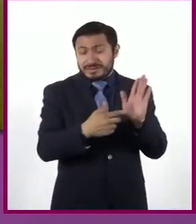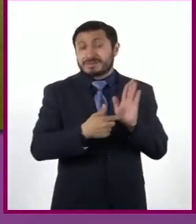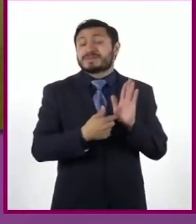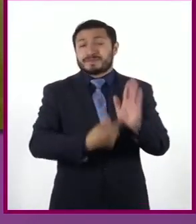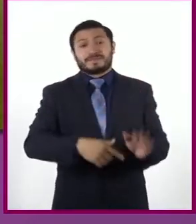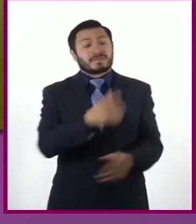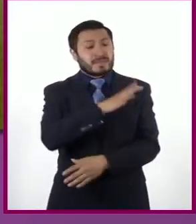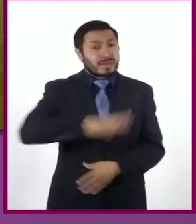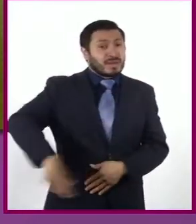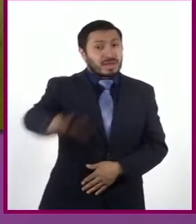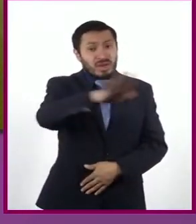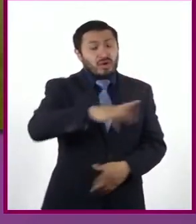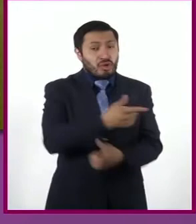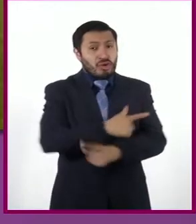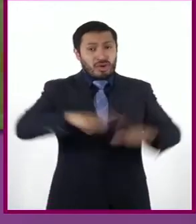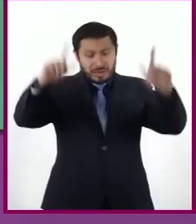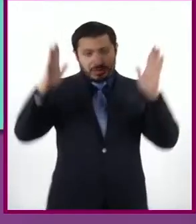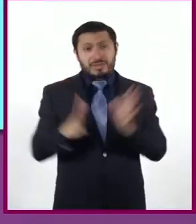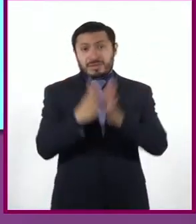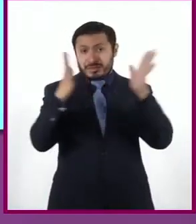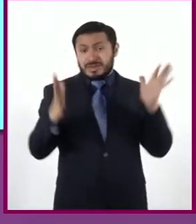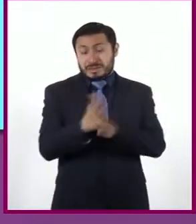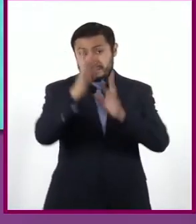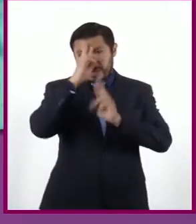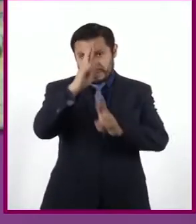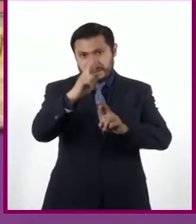las personas que participan.